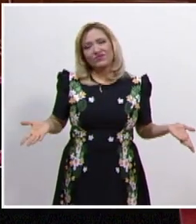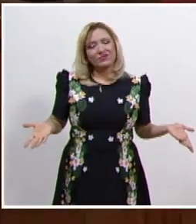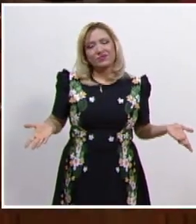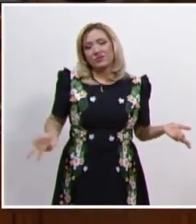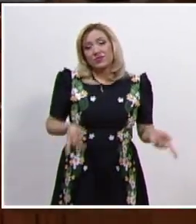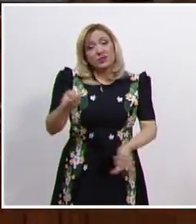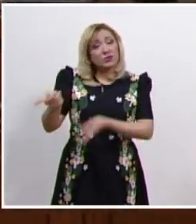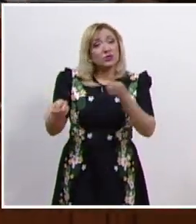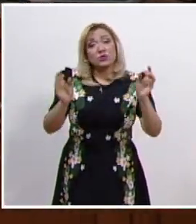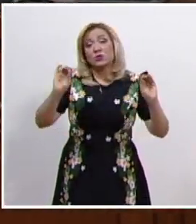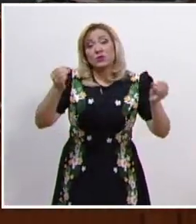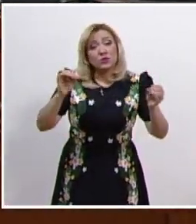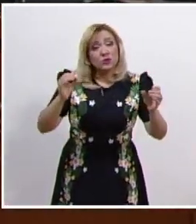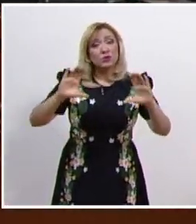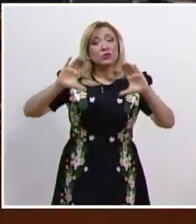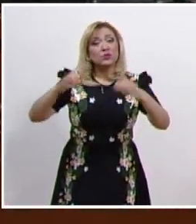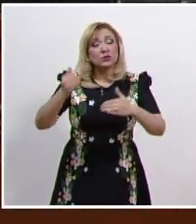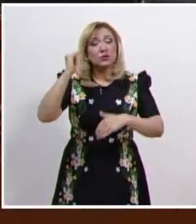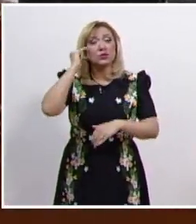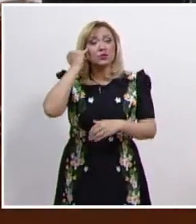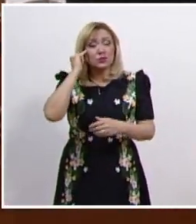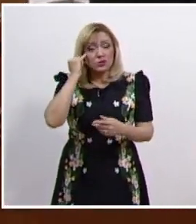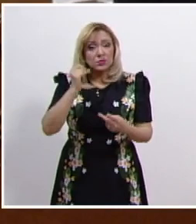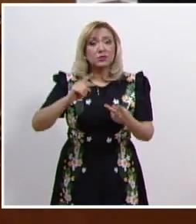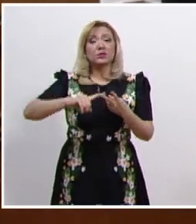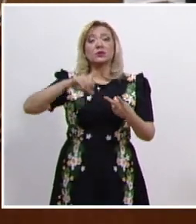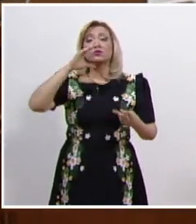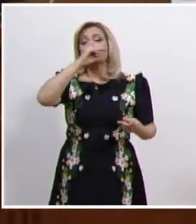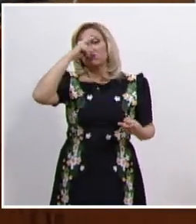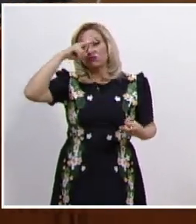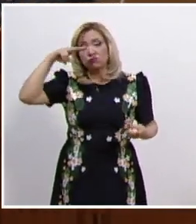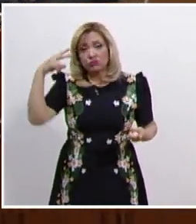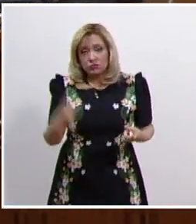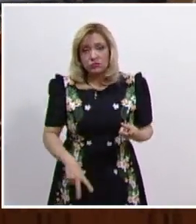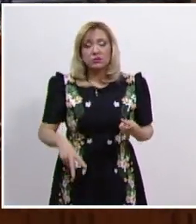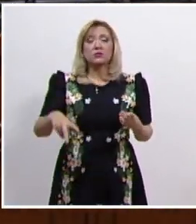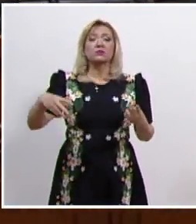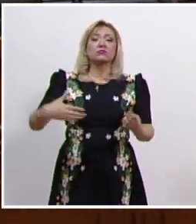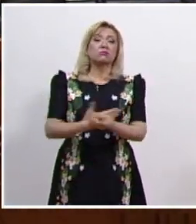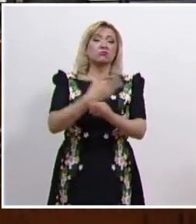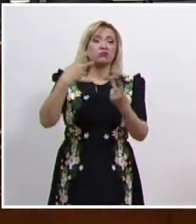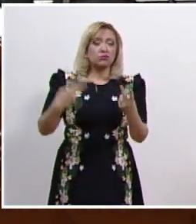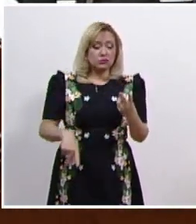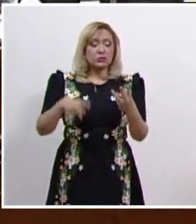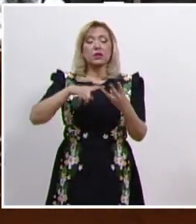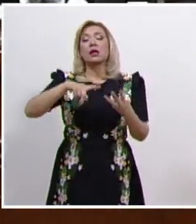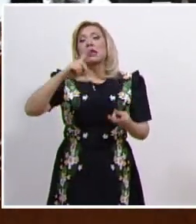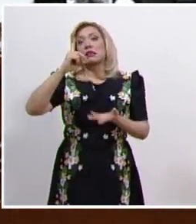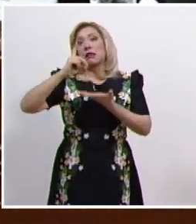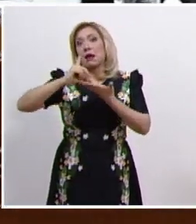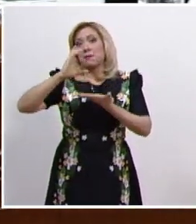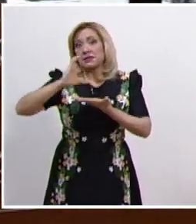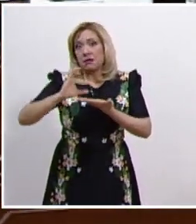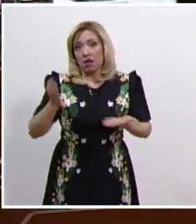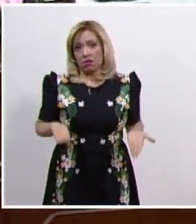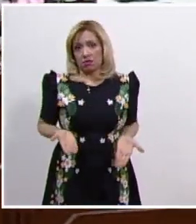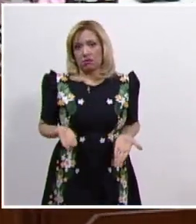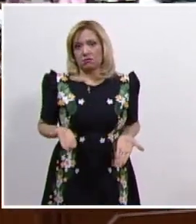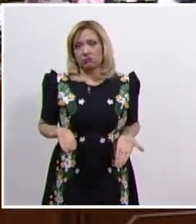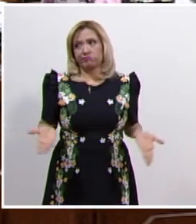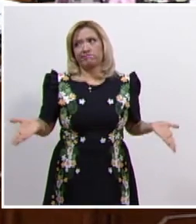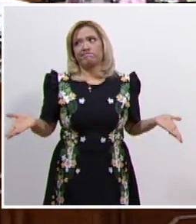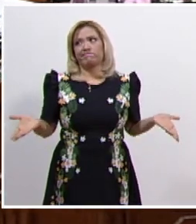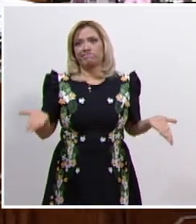a pueblos y comunidades indígenas y afromexicanas y a personas con discapacidad. Las disposiciones anuladas regulaban